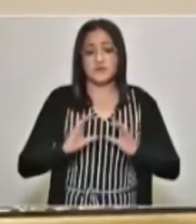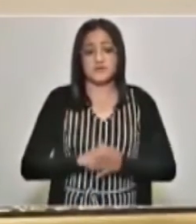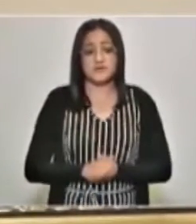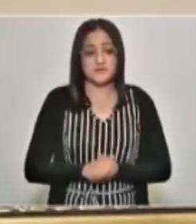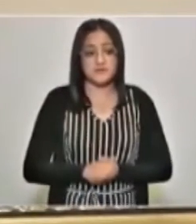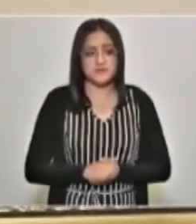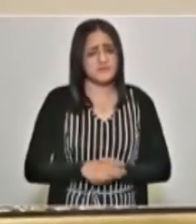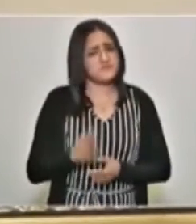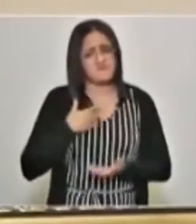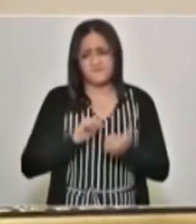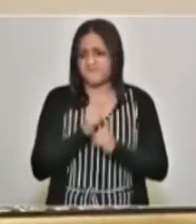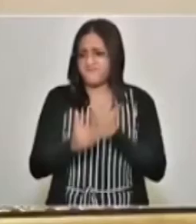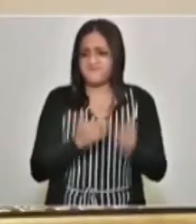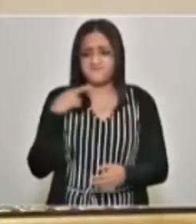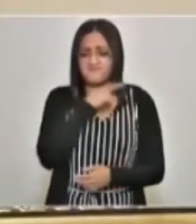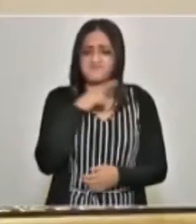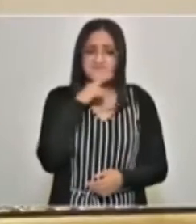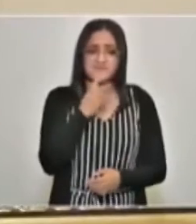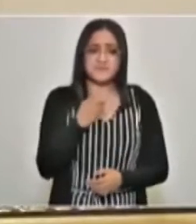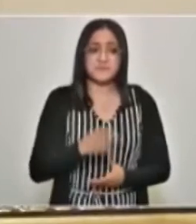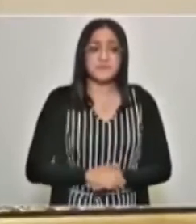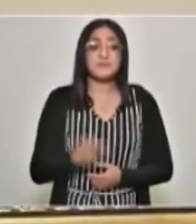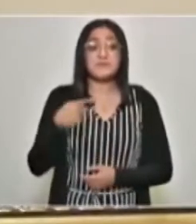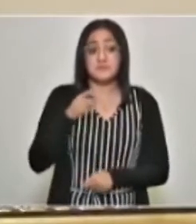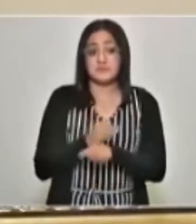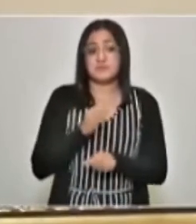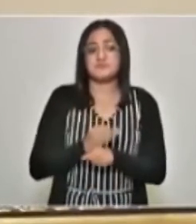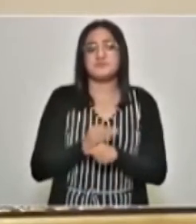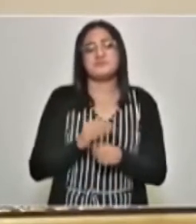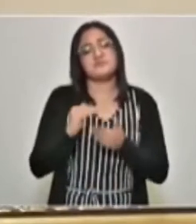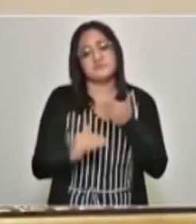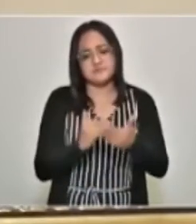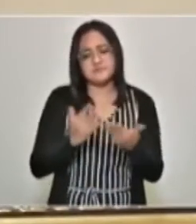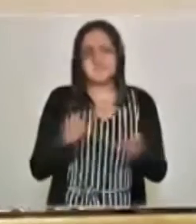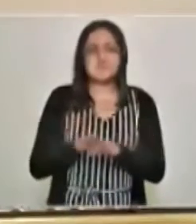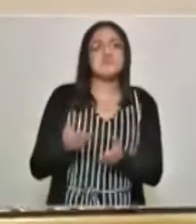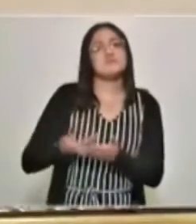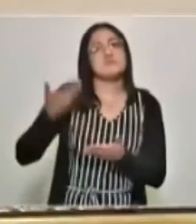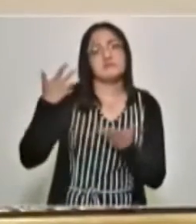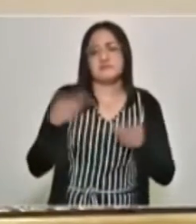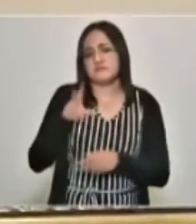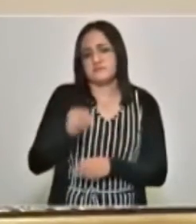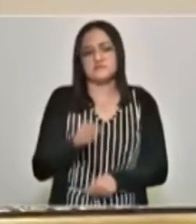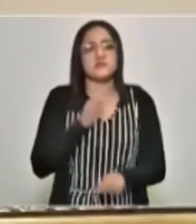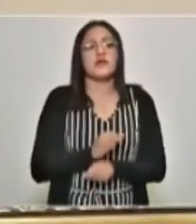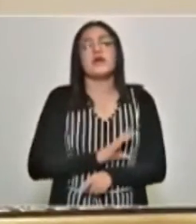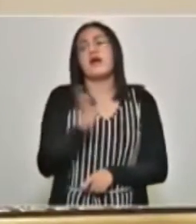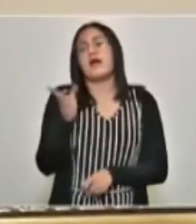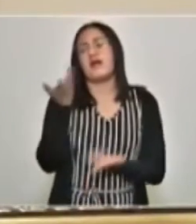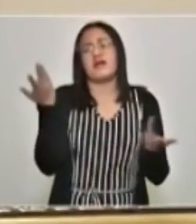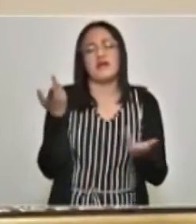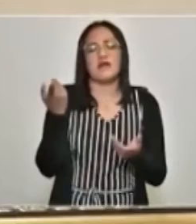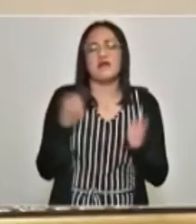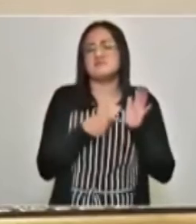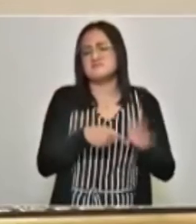Ya estamos muy avanzados, pero es un proceso, no como lo que antes hacían, que nada más expedían un